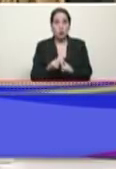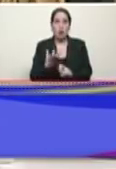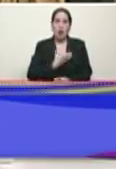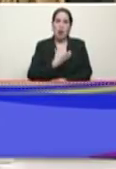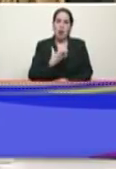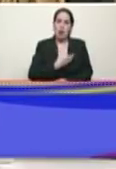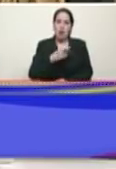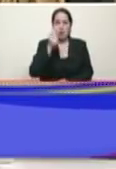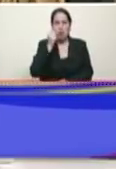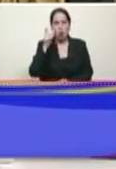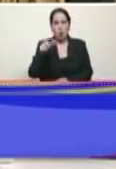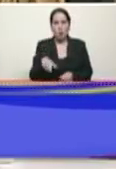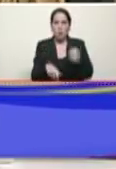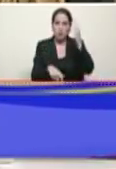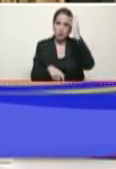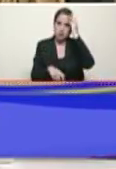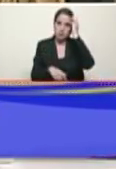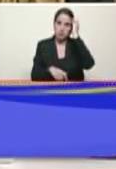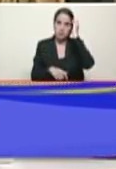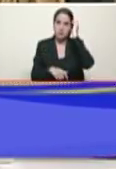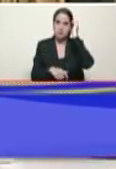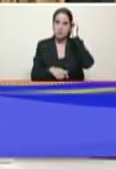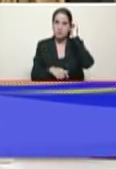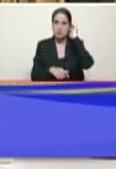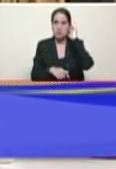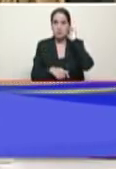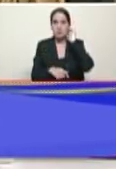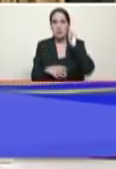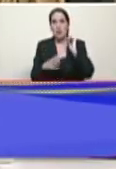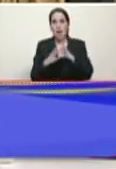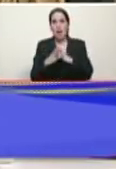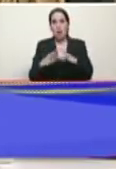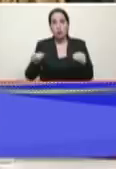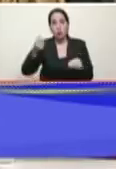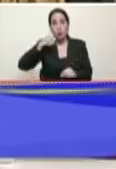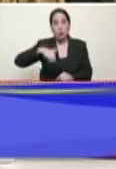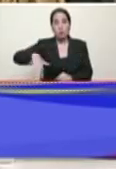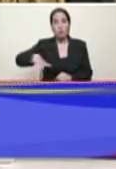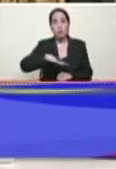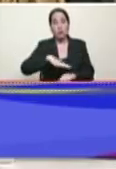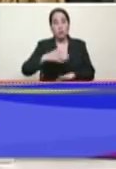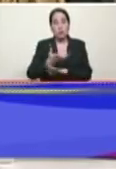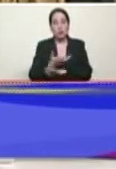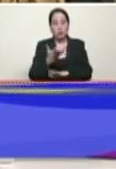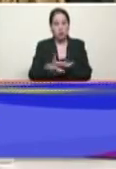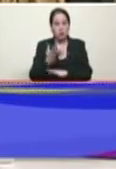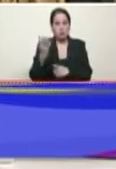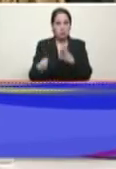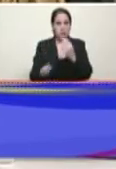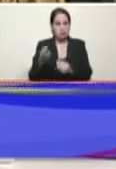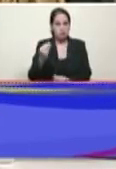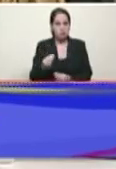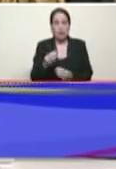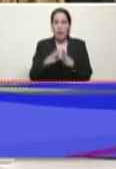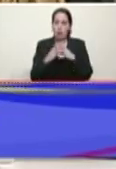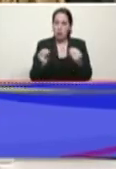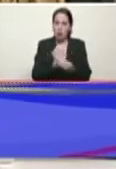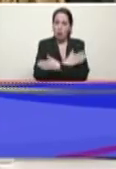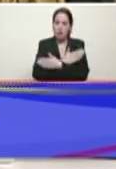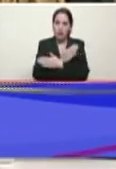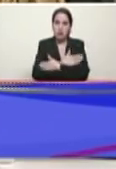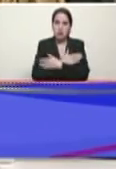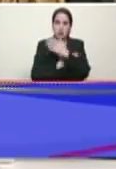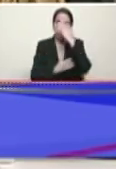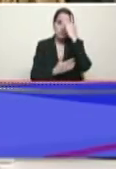Wilfredo Ordaz, alcalde de Maturín, a todo el pueblo de Maturín, del estado Monaga. Los felicito